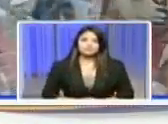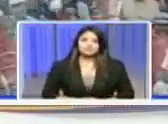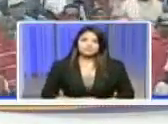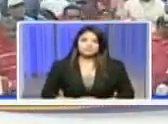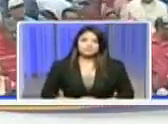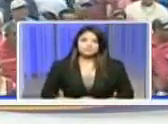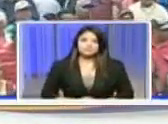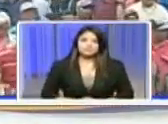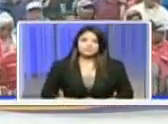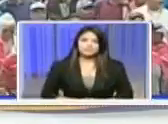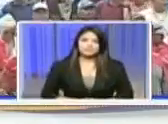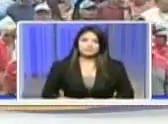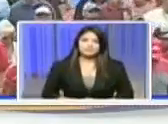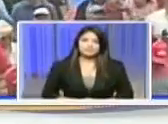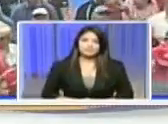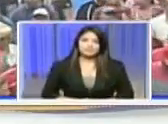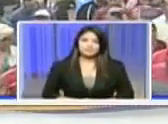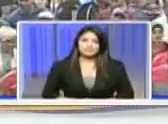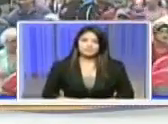Y